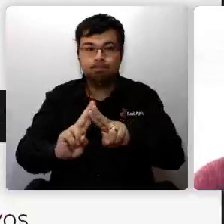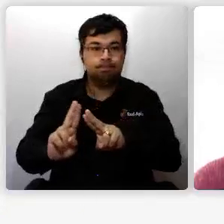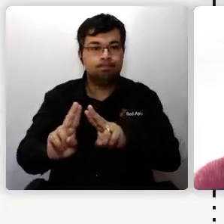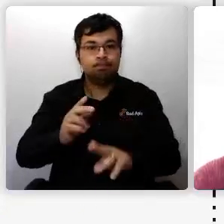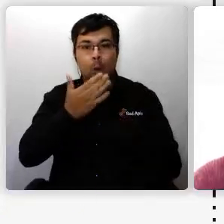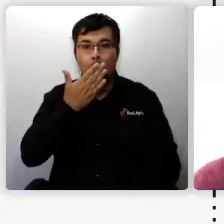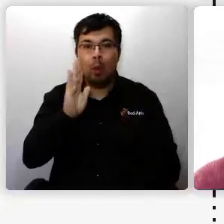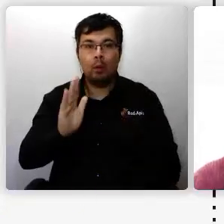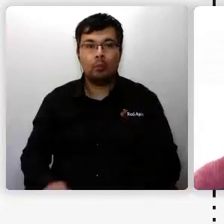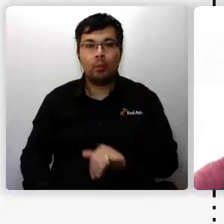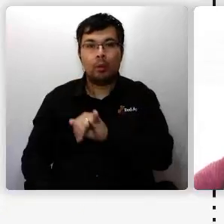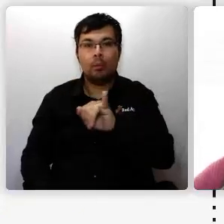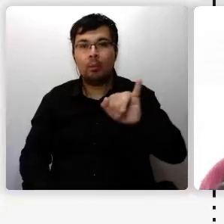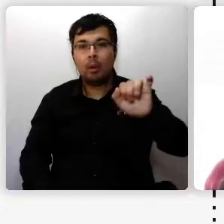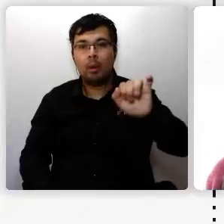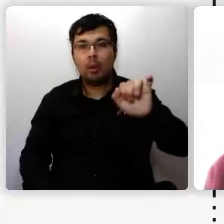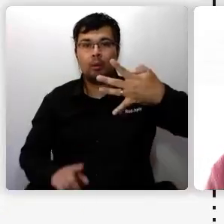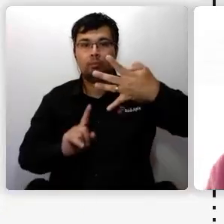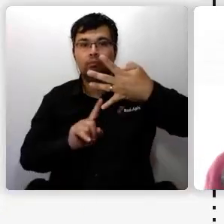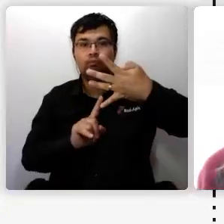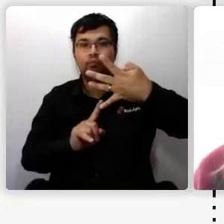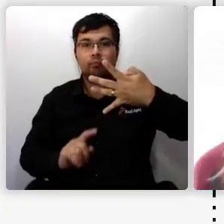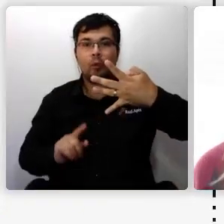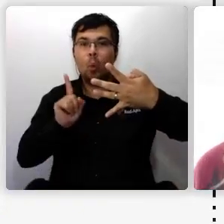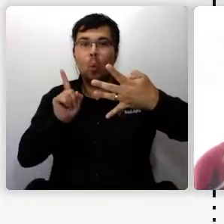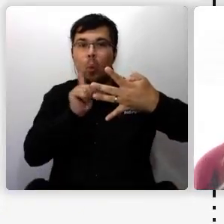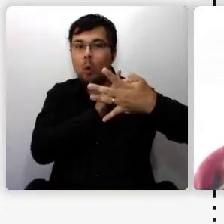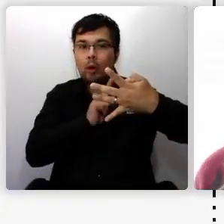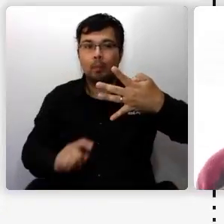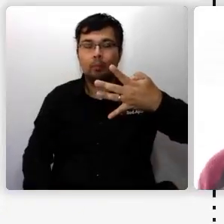Paso número 4 y